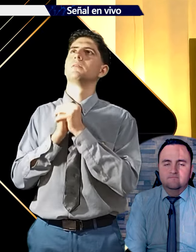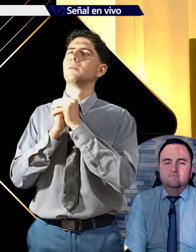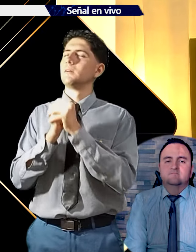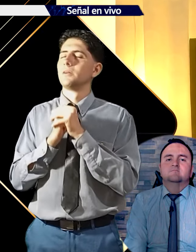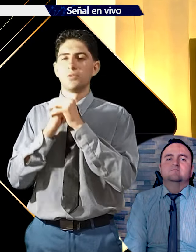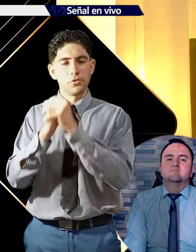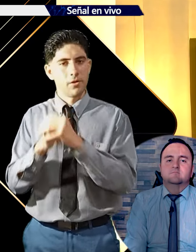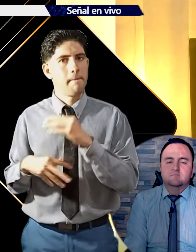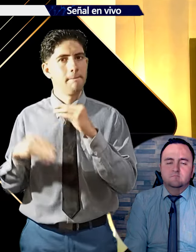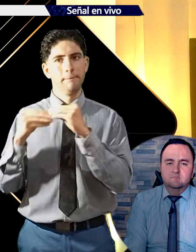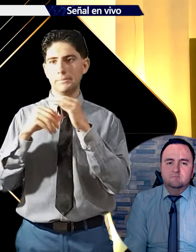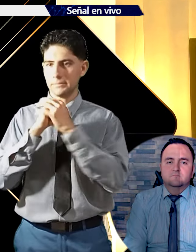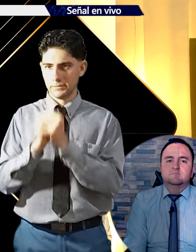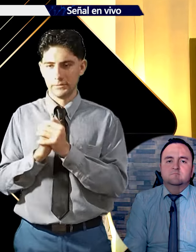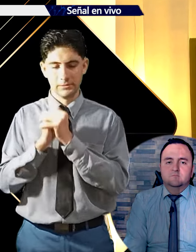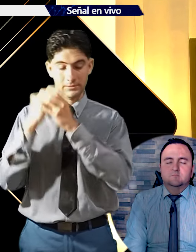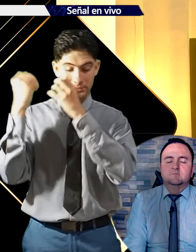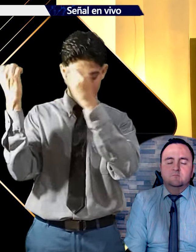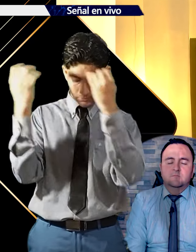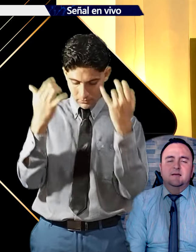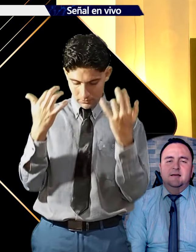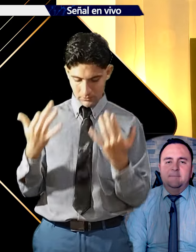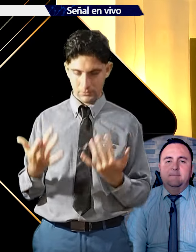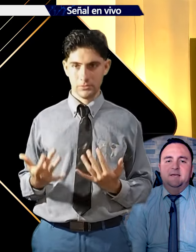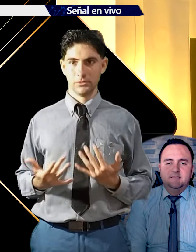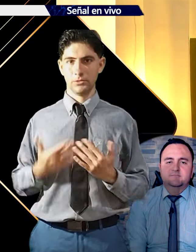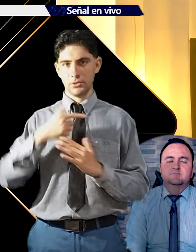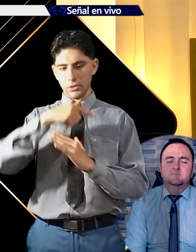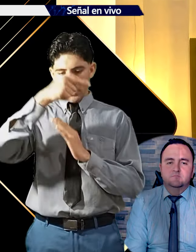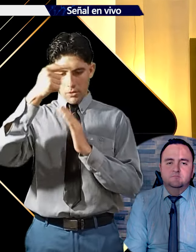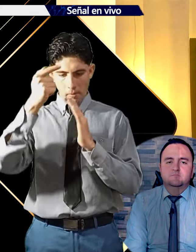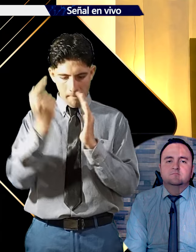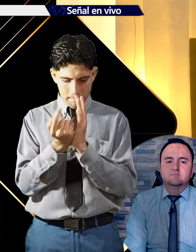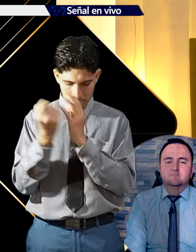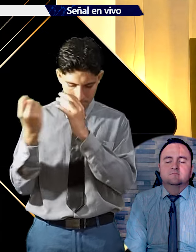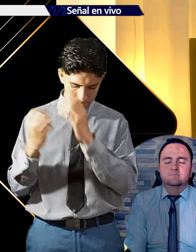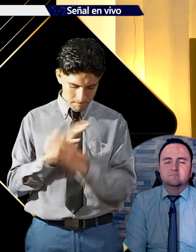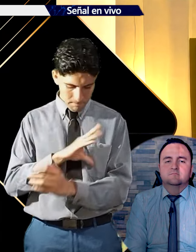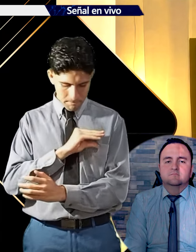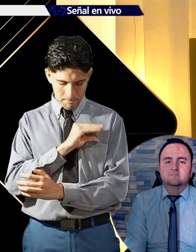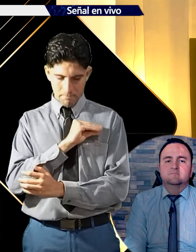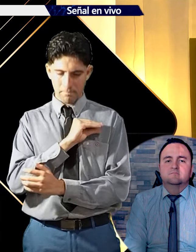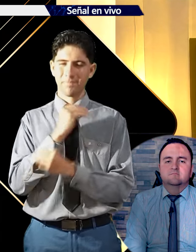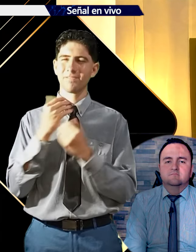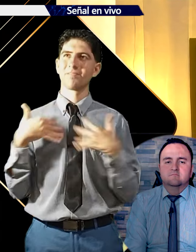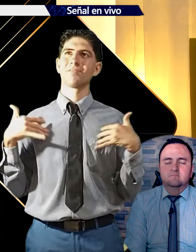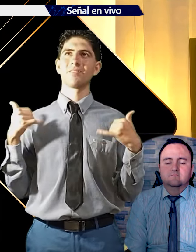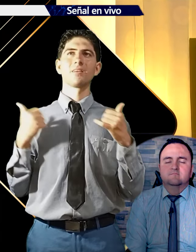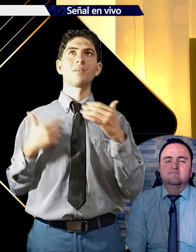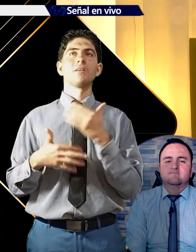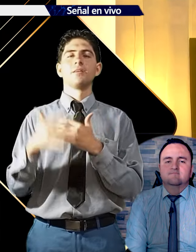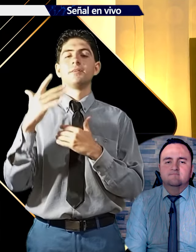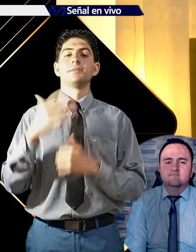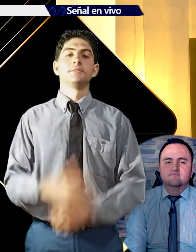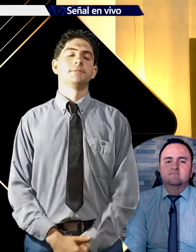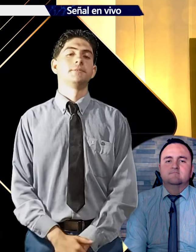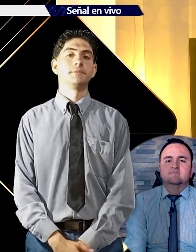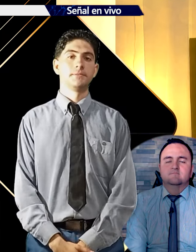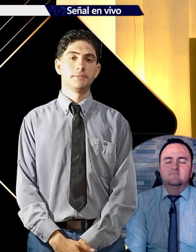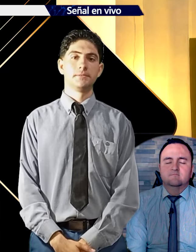quiere pasar más en Él. Aleluya. Por eso dice que en su presencia hay plenitud de gozo y delicias a su diestra